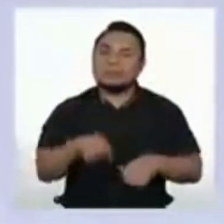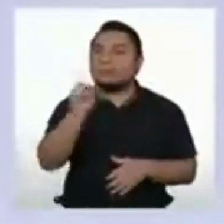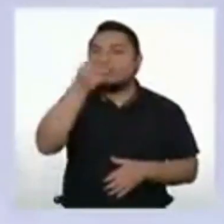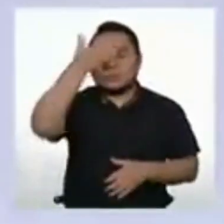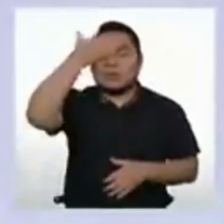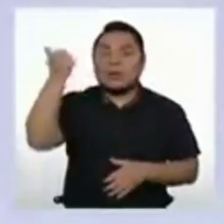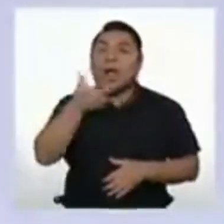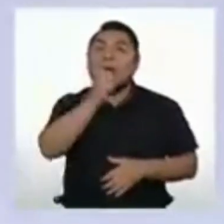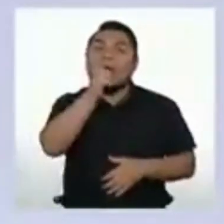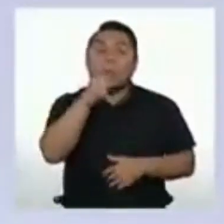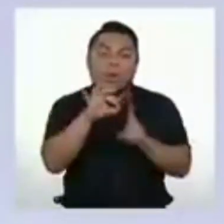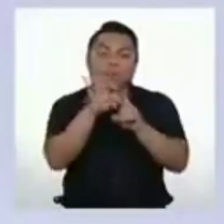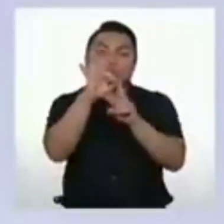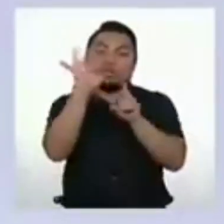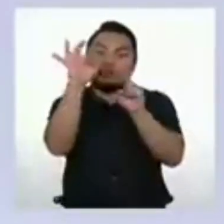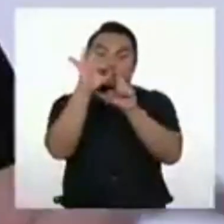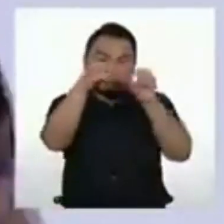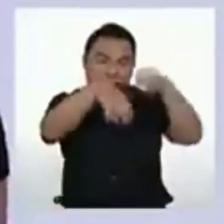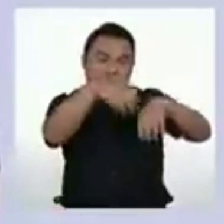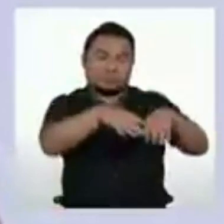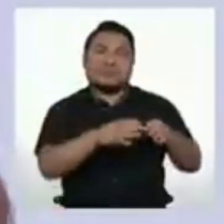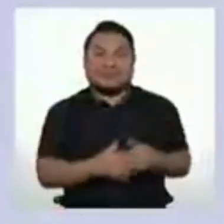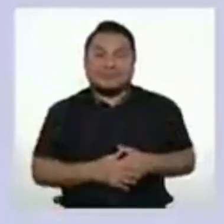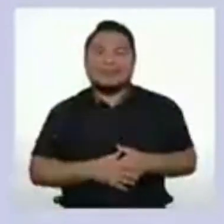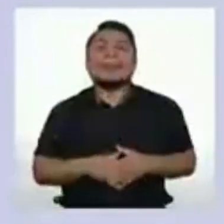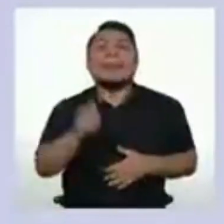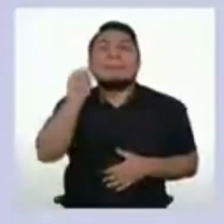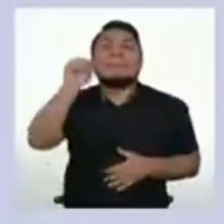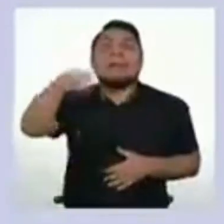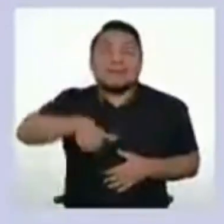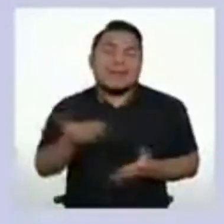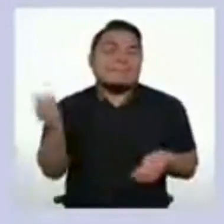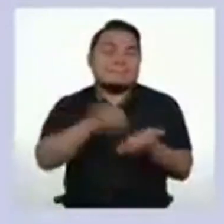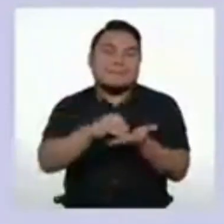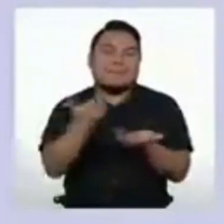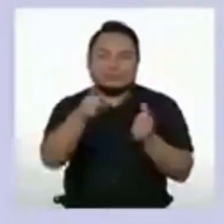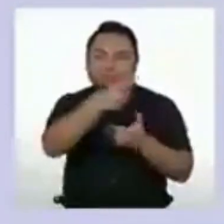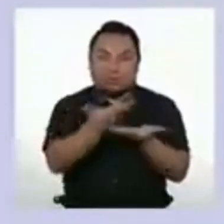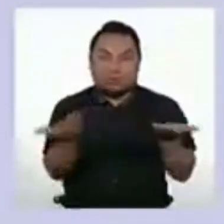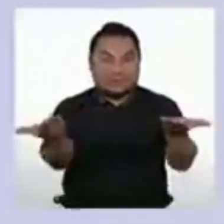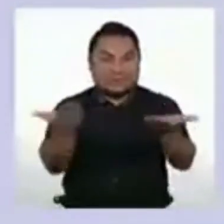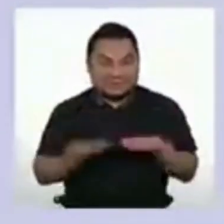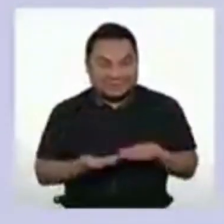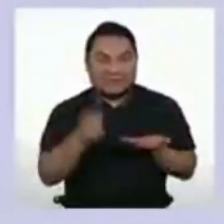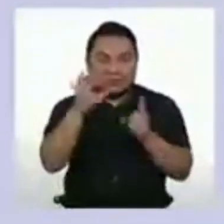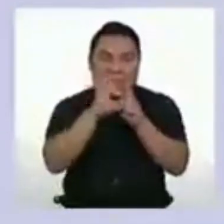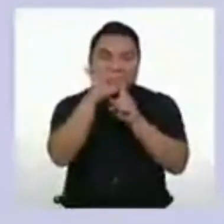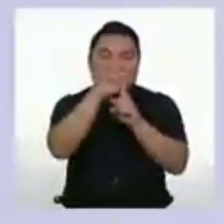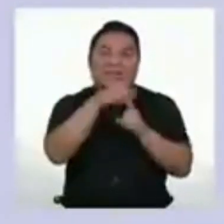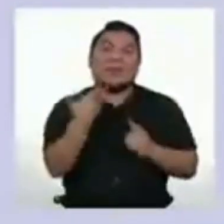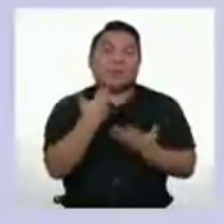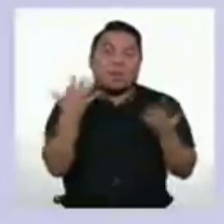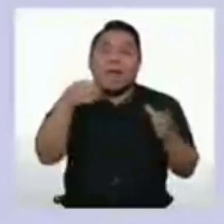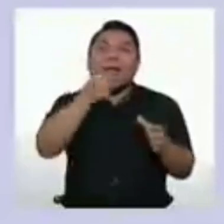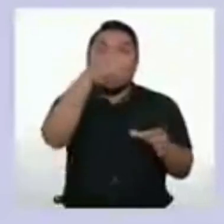se olviden de remojar sus alberjas o lentejas. Nos vemos en la siguiente actividad con todos sus materiales, con sus lentejas o